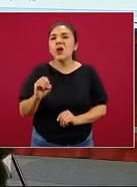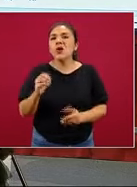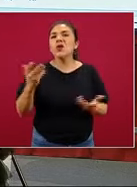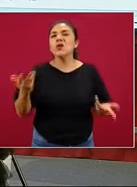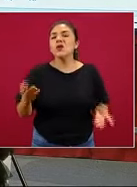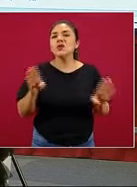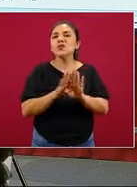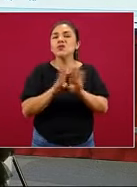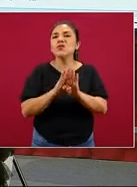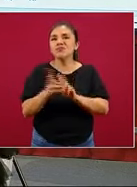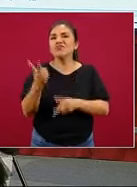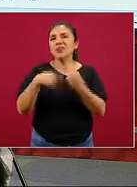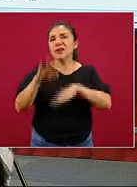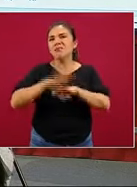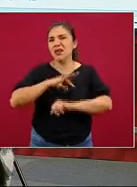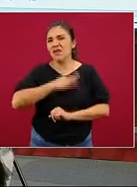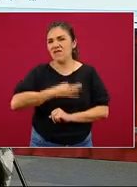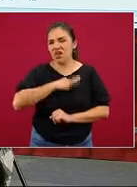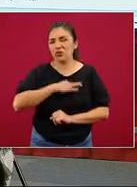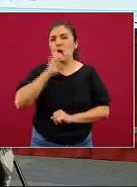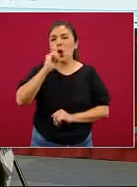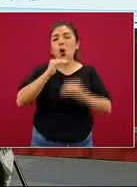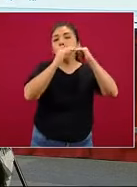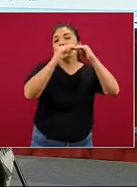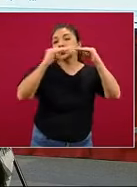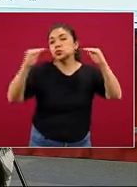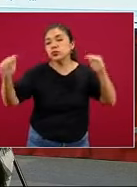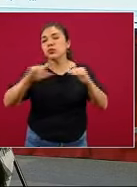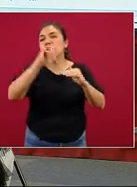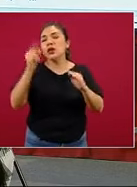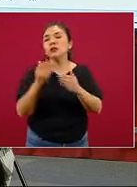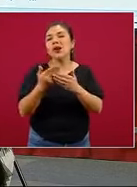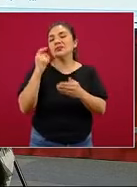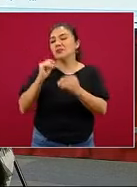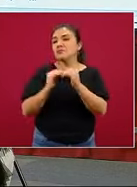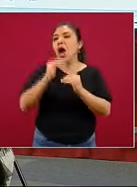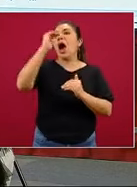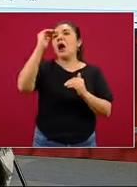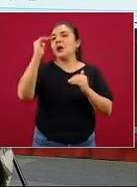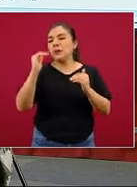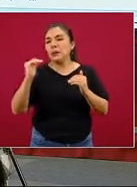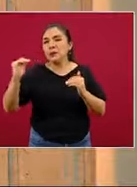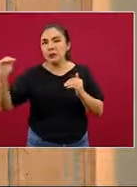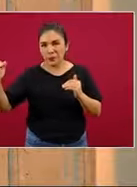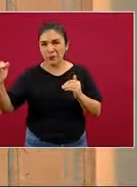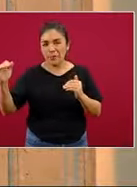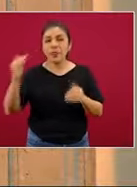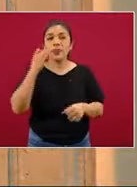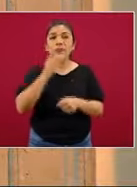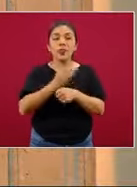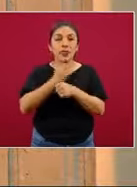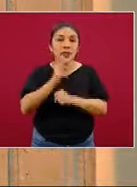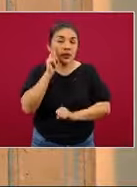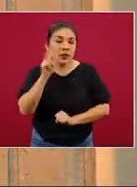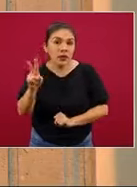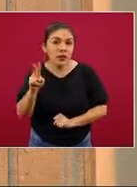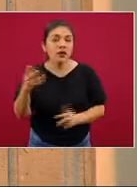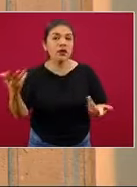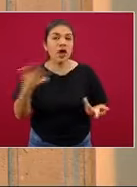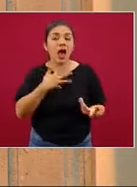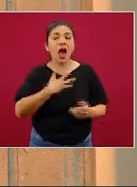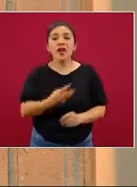de circulación viral, o en meseta después de un incremento. Entonces vamos a ver cómo tenemos